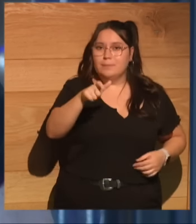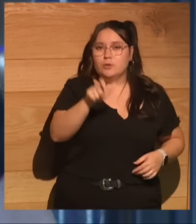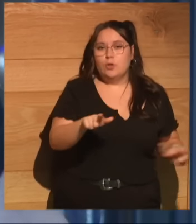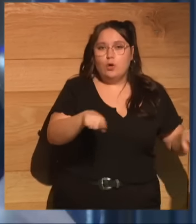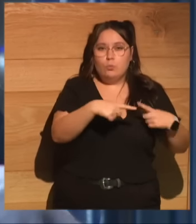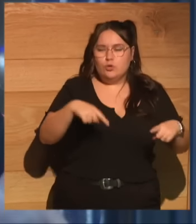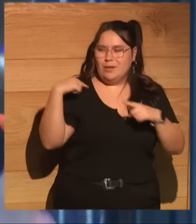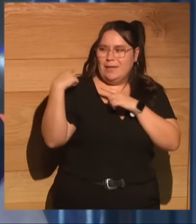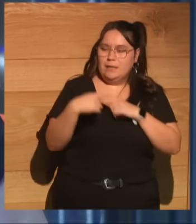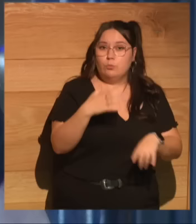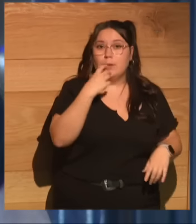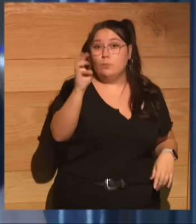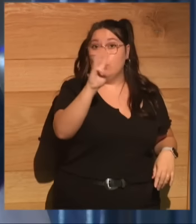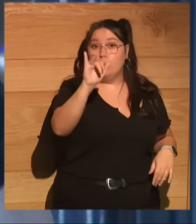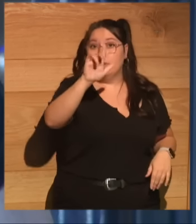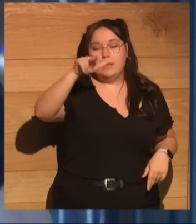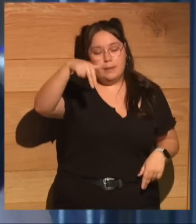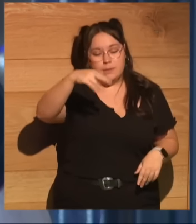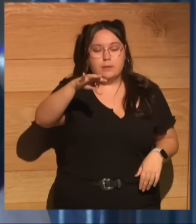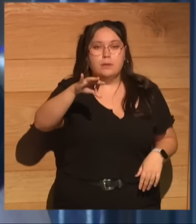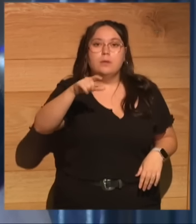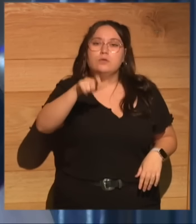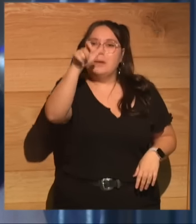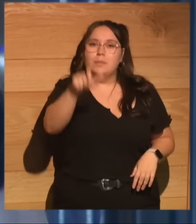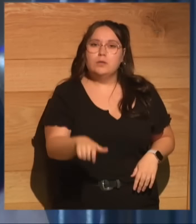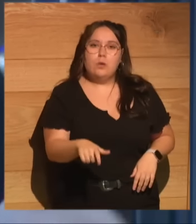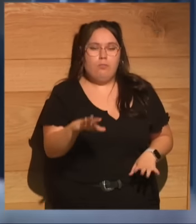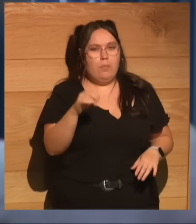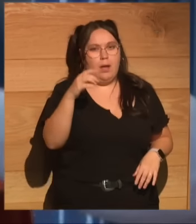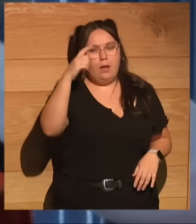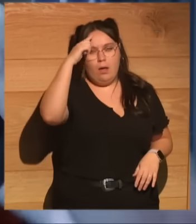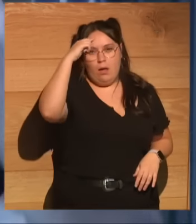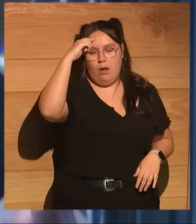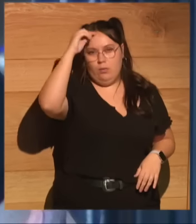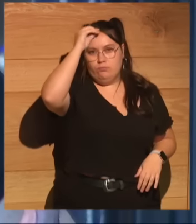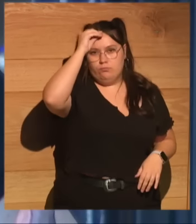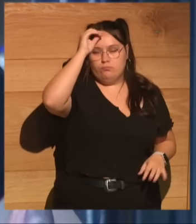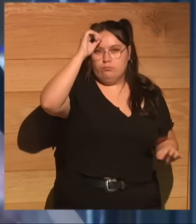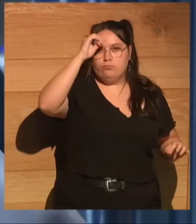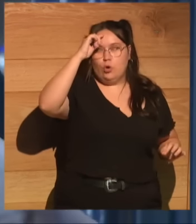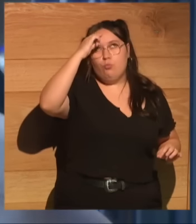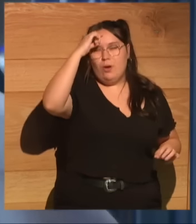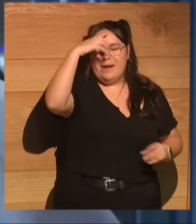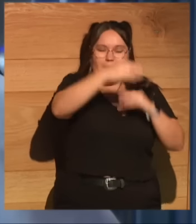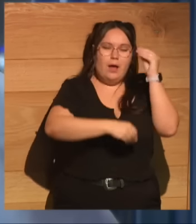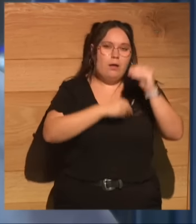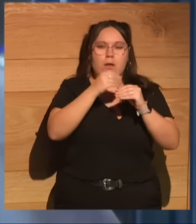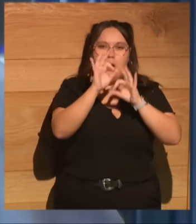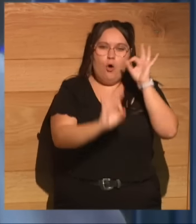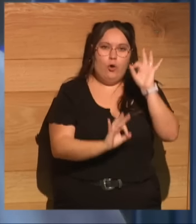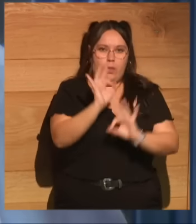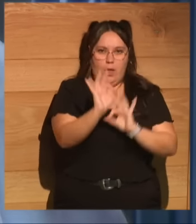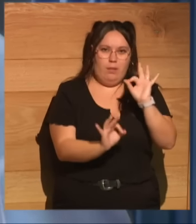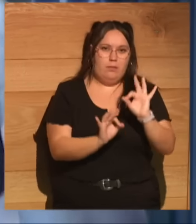compositor clásico, ejemplo, Williams, es una persona con una cabeza absolutamente ordenada. Es una persona con una cabeza